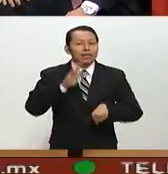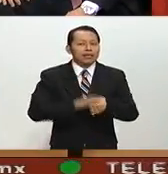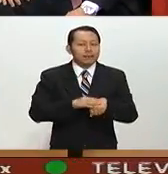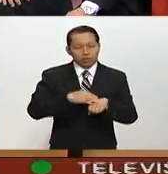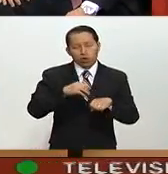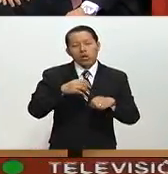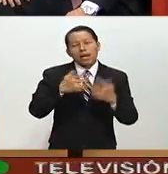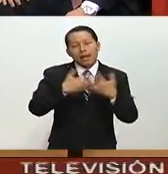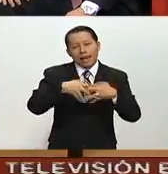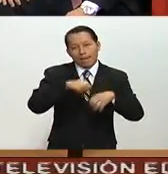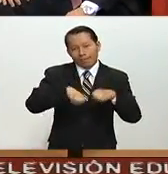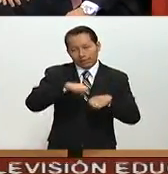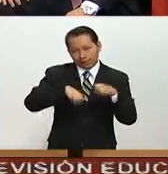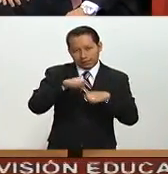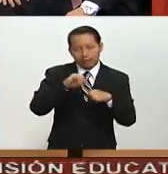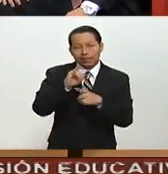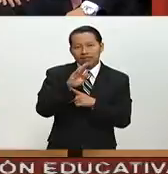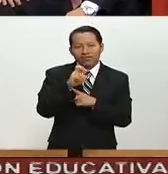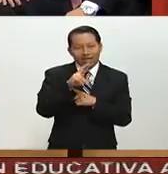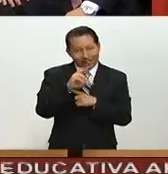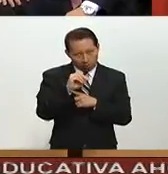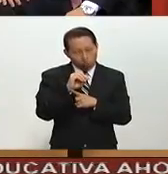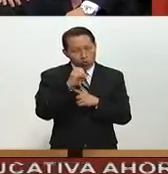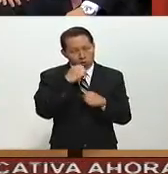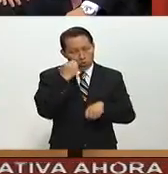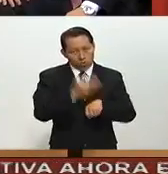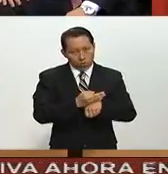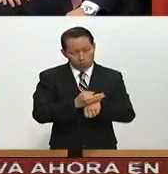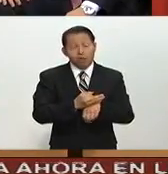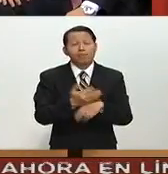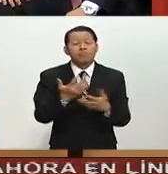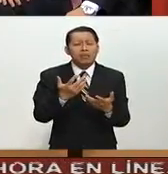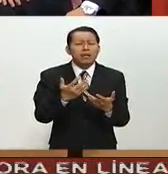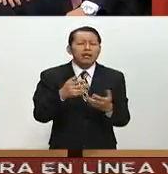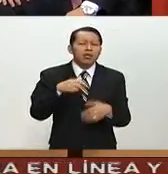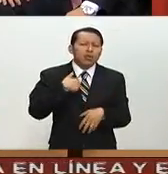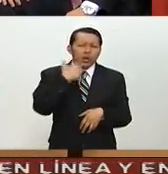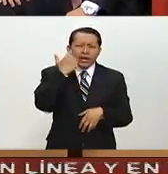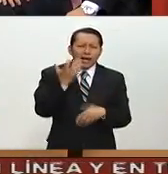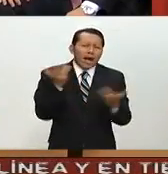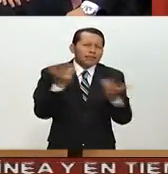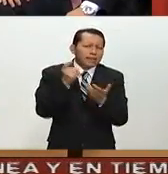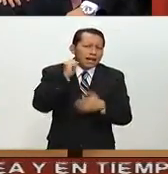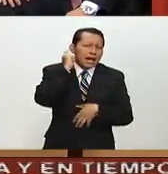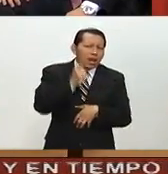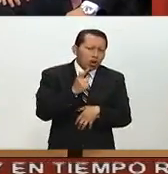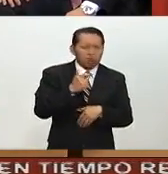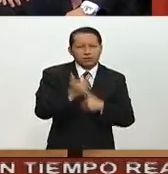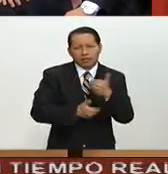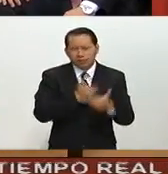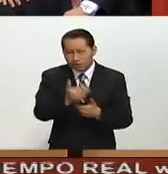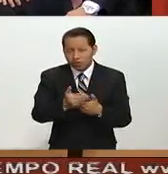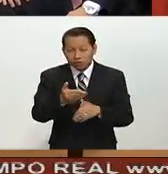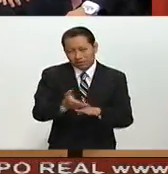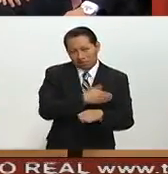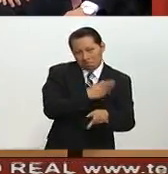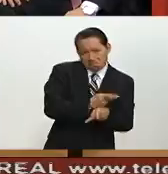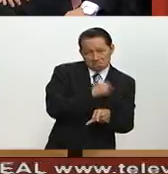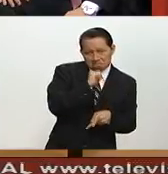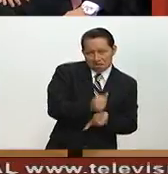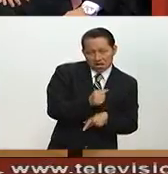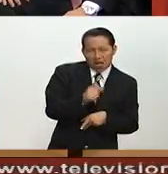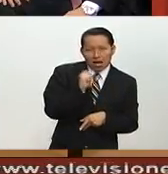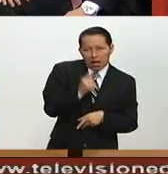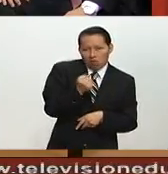en la Ibero y justamente quería hacer algo, nunca había hecho nada social, algo de servicio social ahí en la prepa, pero nunca había hecho algo